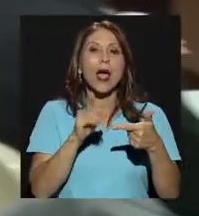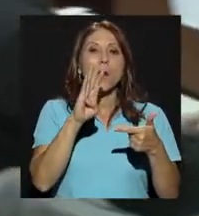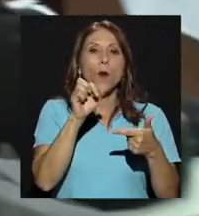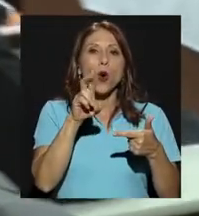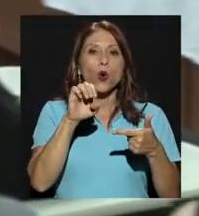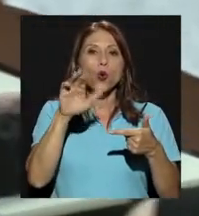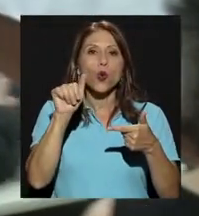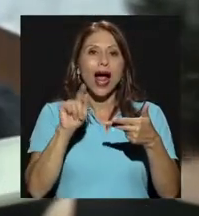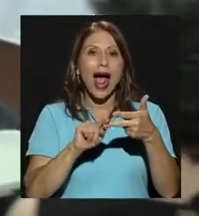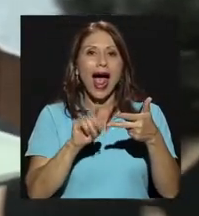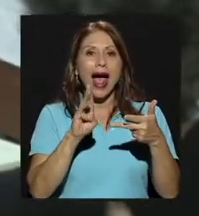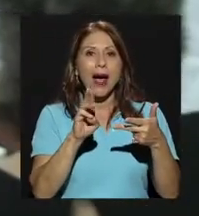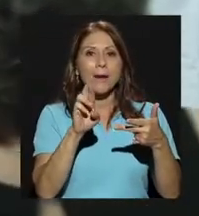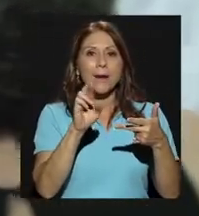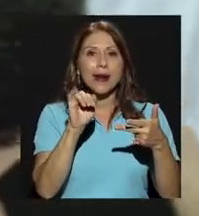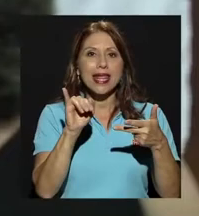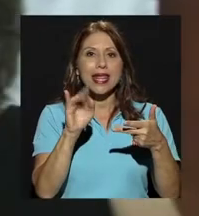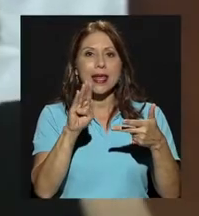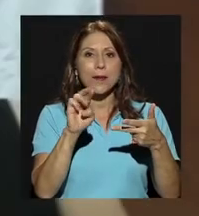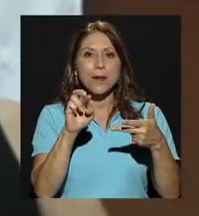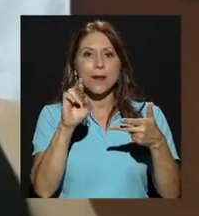bribri, malecu y térraba.